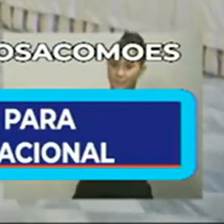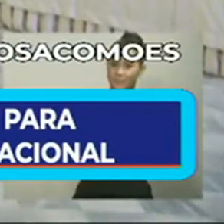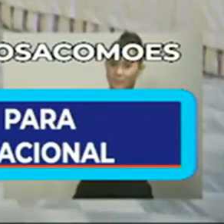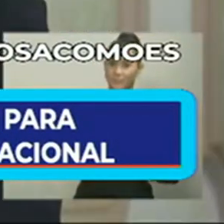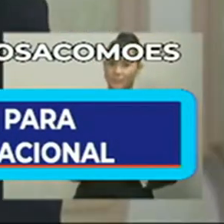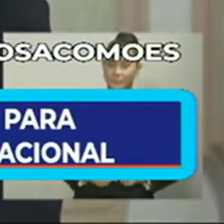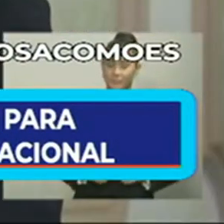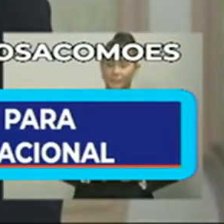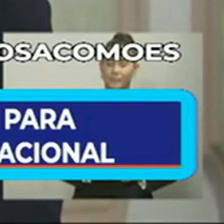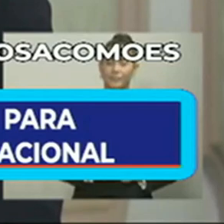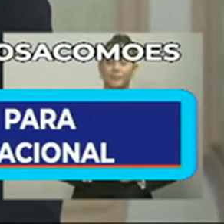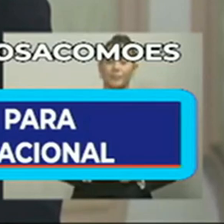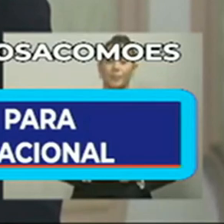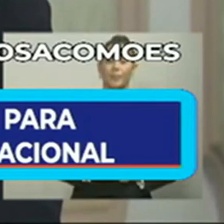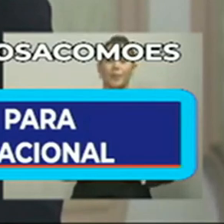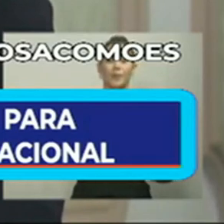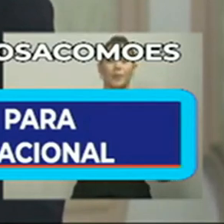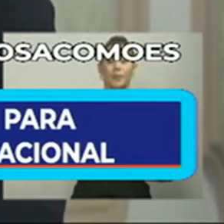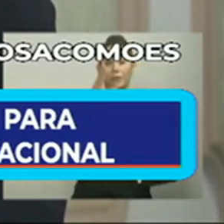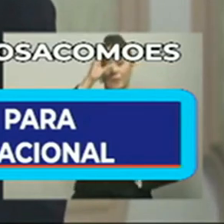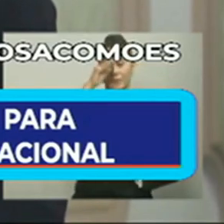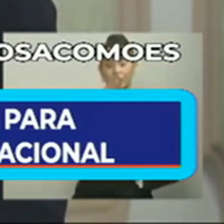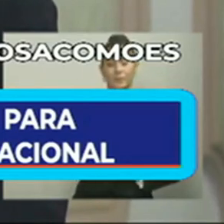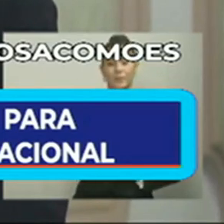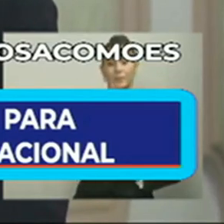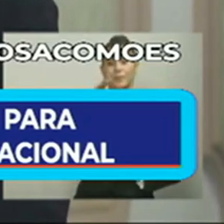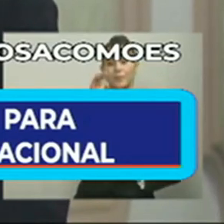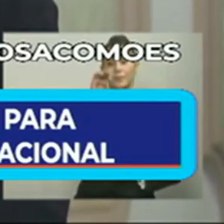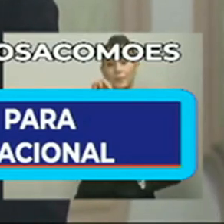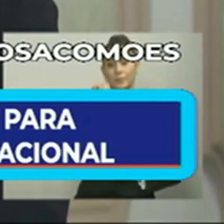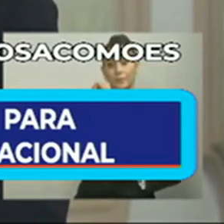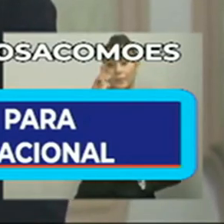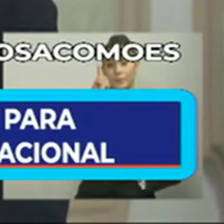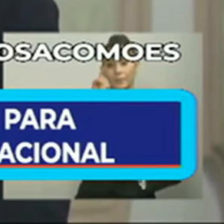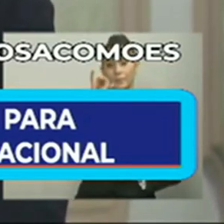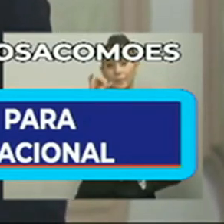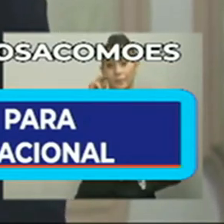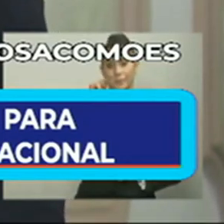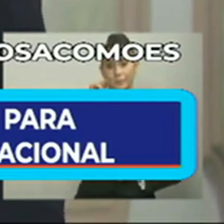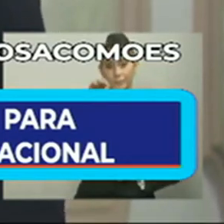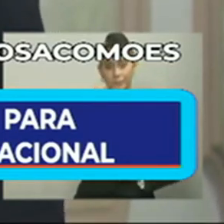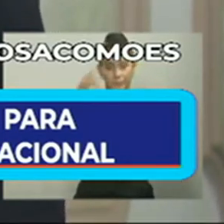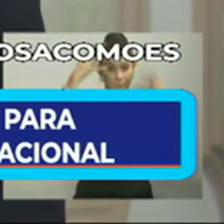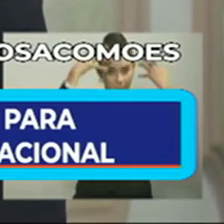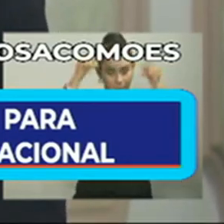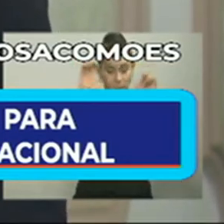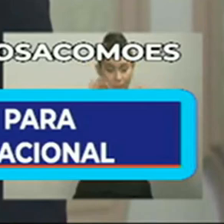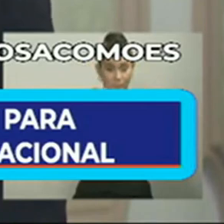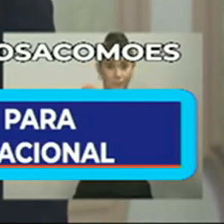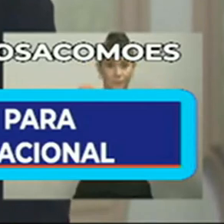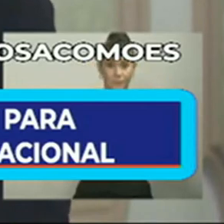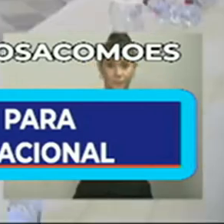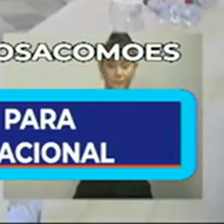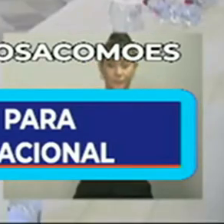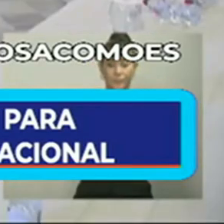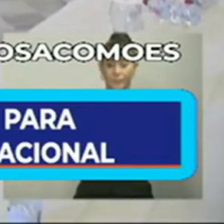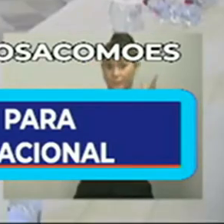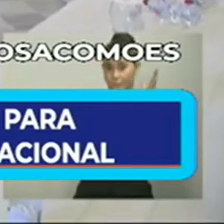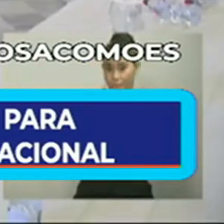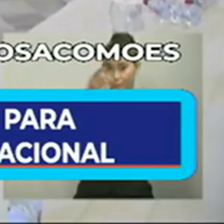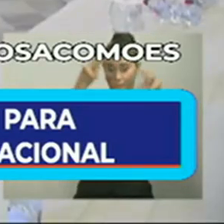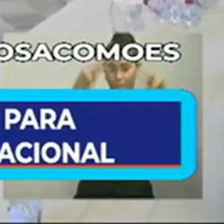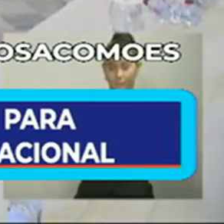anunciar ahora, Claudia. ¿Expectativas qué tienes? Bueno, yo creo que tengo muchas expectativas, igual como el país debe también